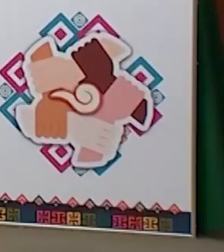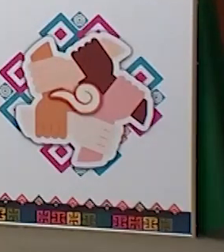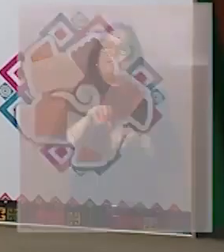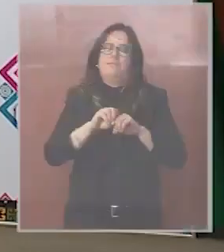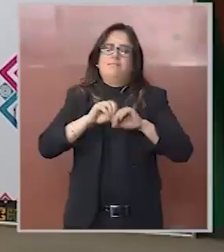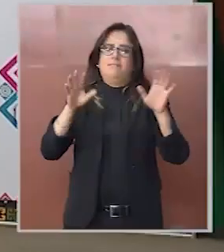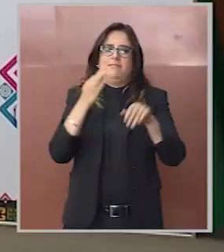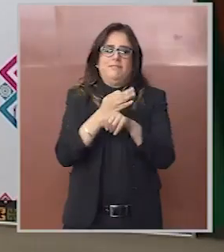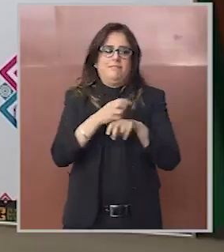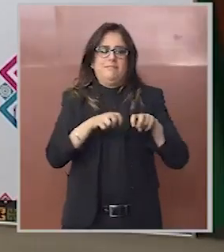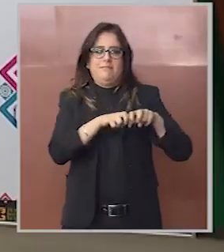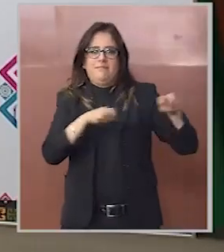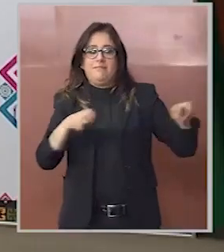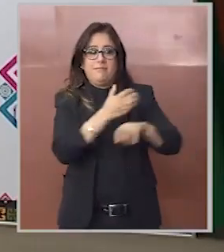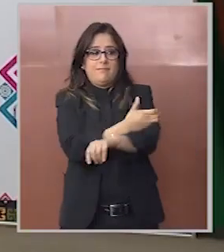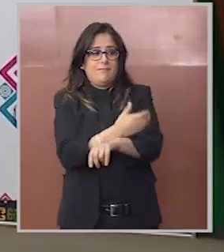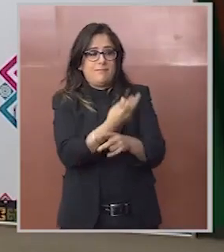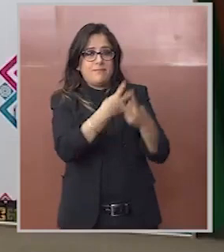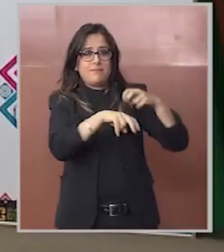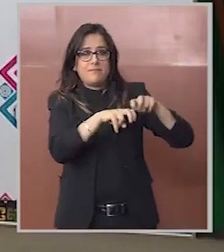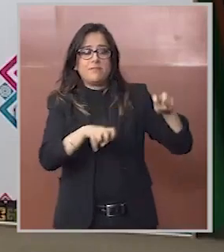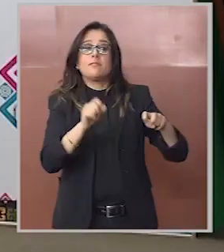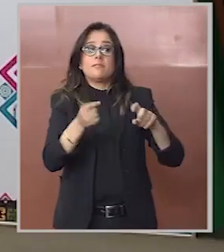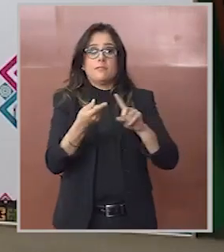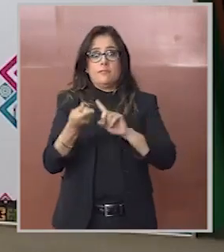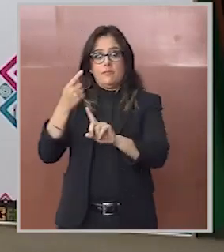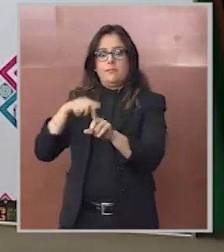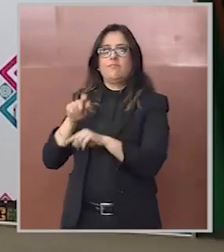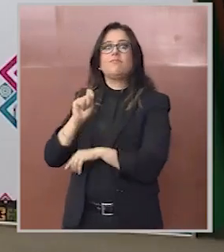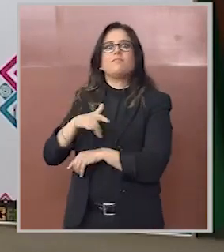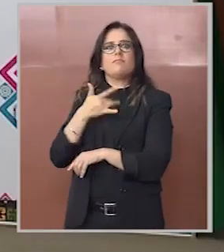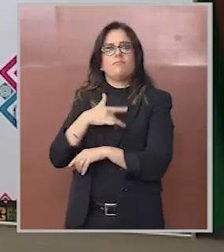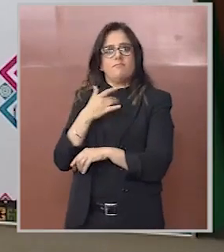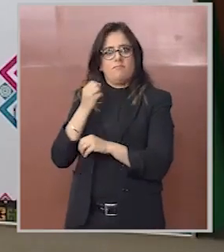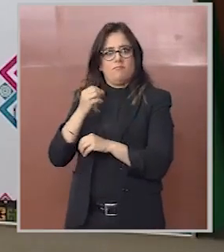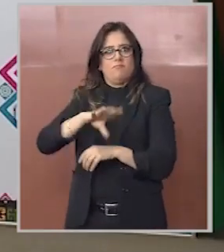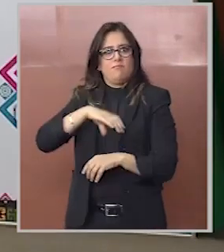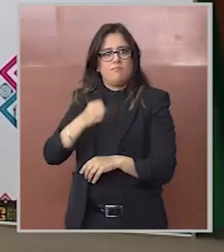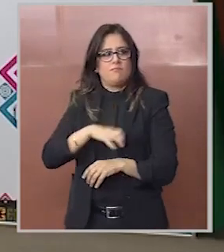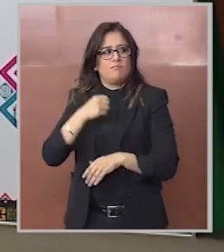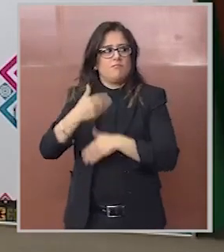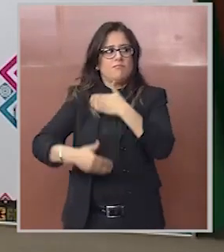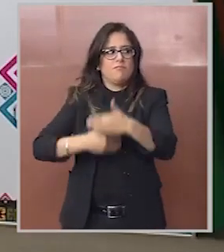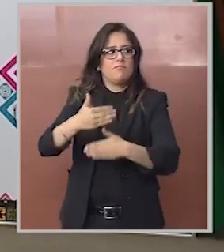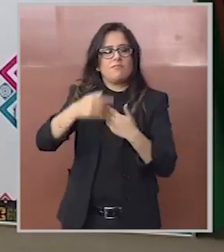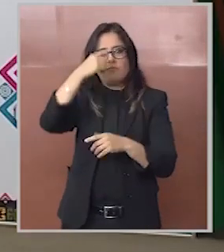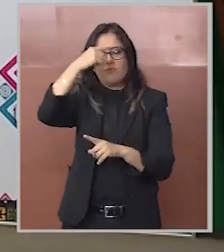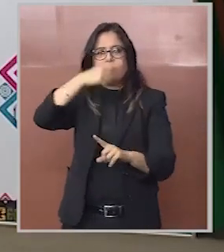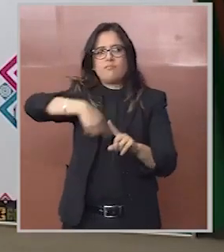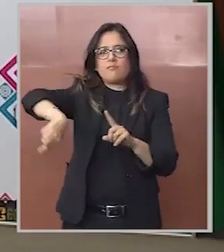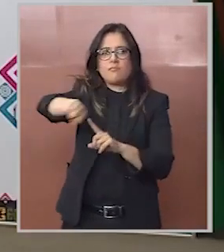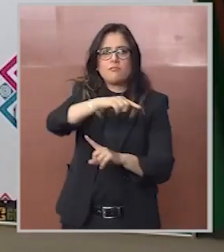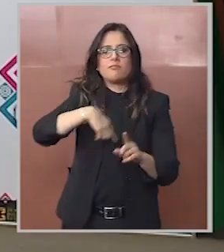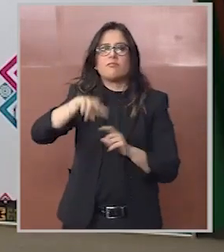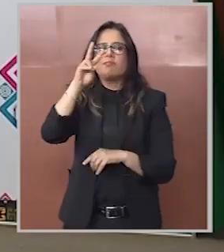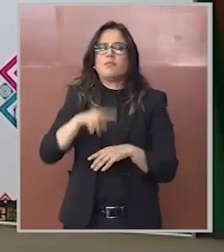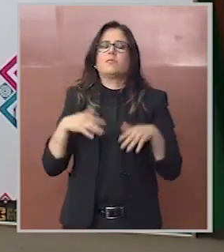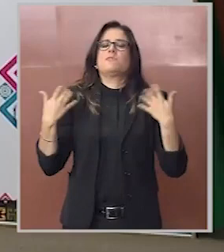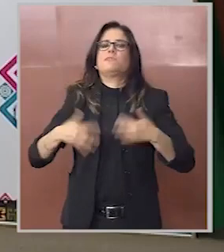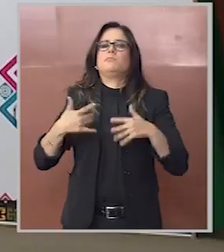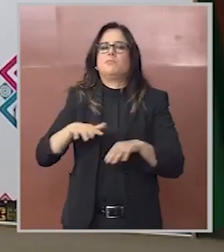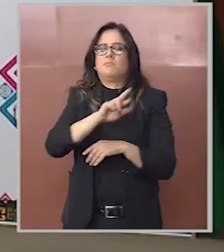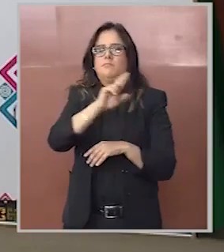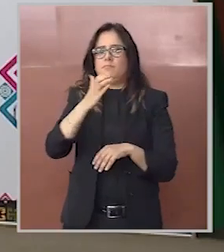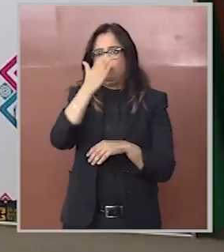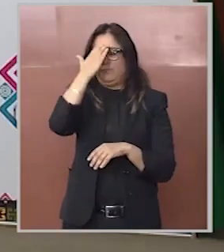acompañáis aquí en el presidio Pero estoy seguro que detrás hay un esfuerzo de decenas de personas en fin para todas ellas nuestro más